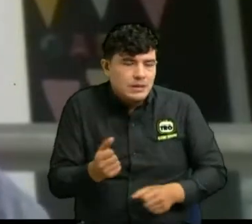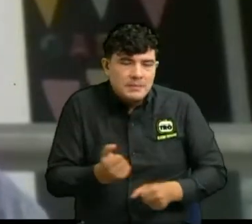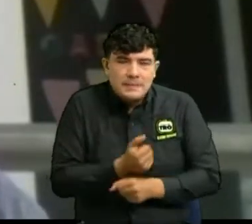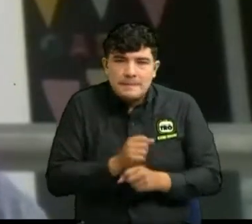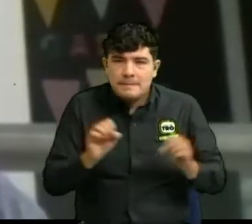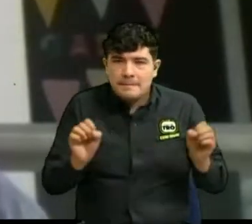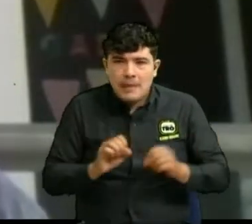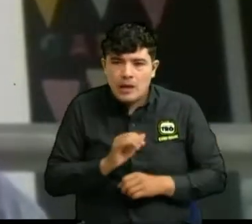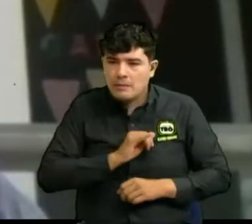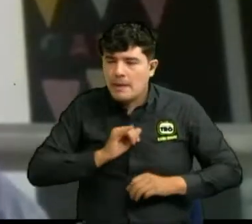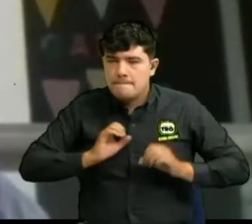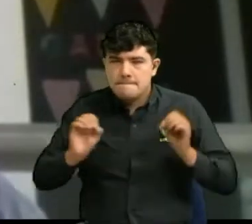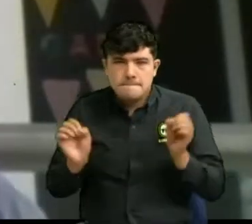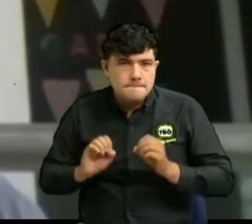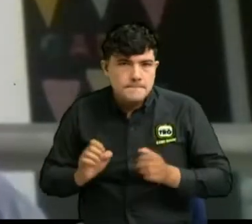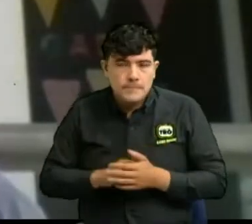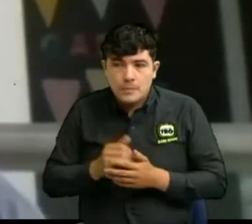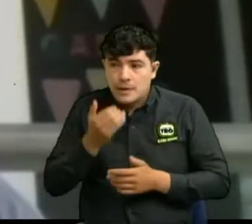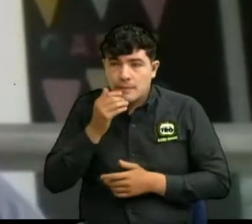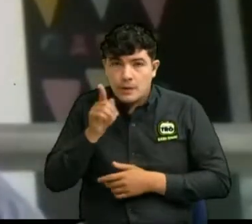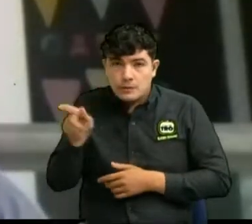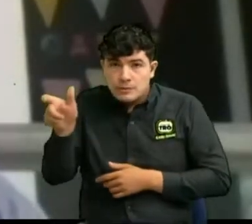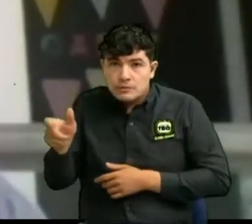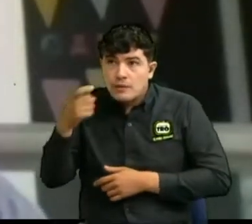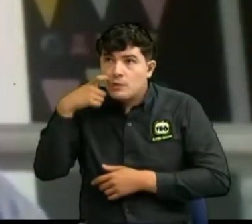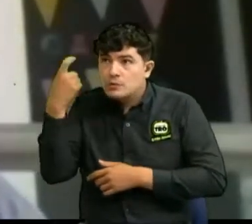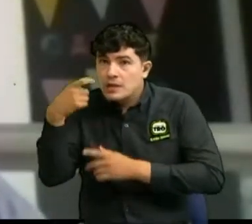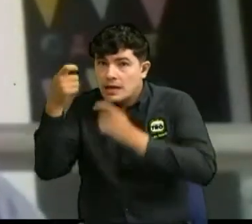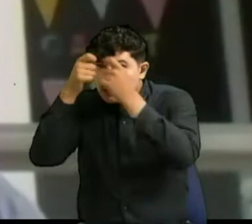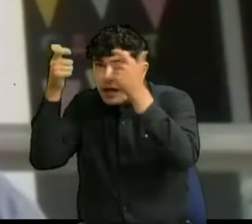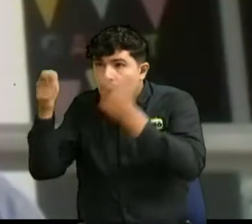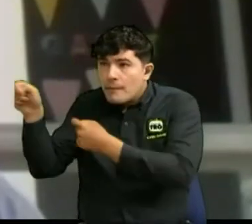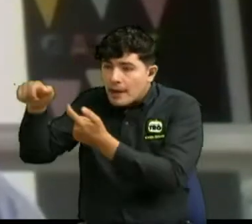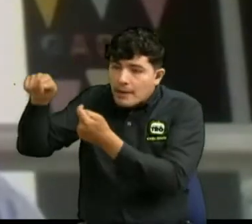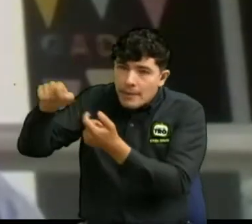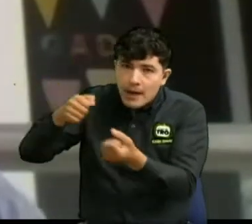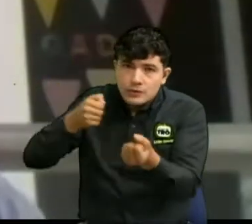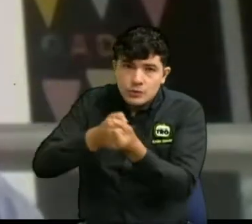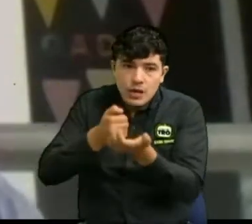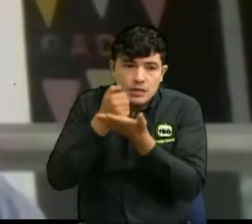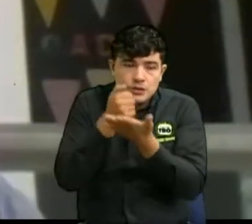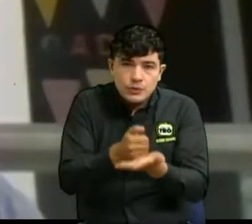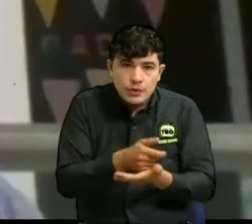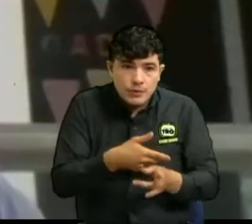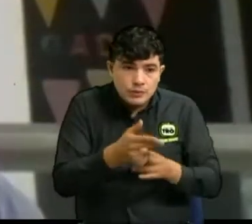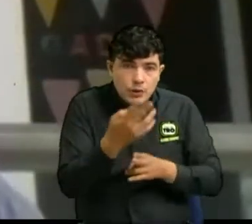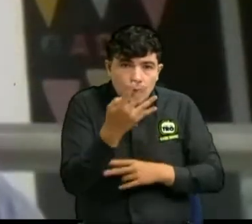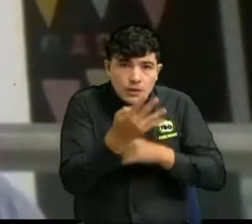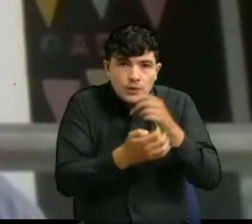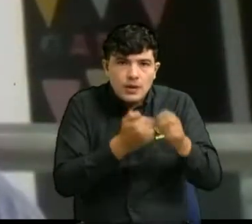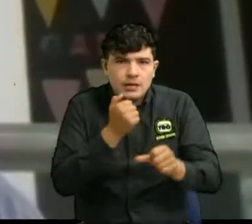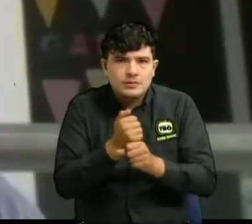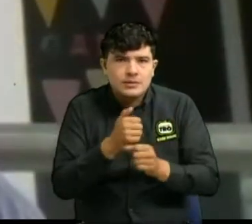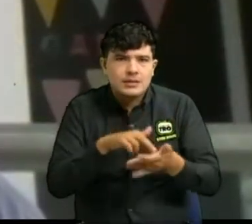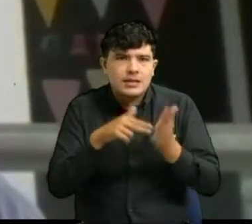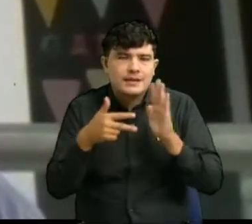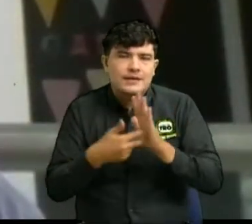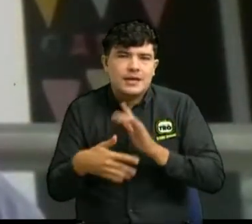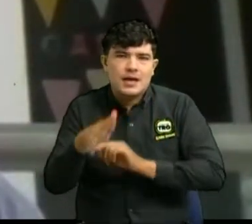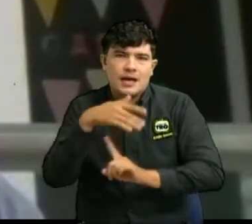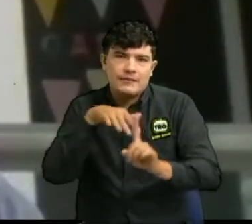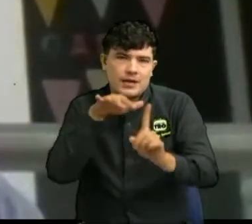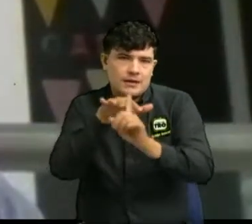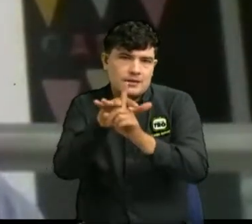independiente tampoco. Si él se fuera a buscar un subsidio y cotizara sobre el mínimo, durante estos 4 años